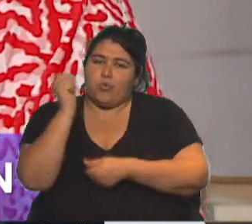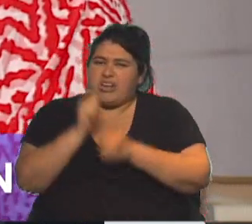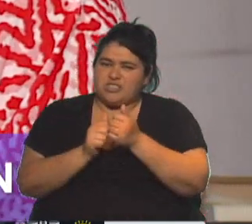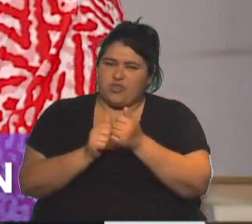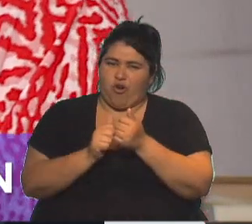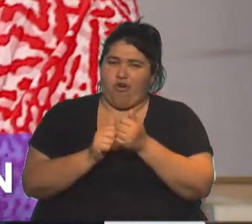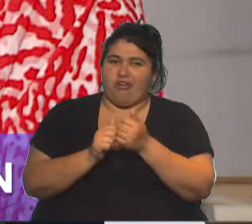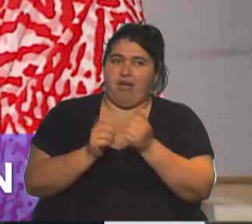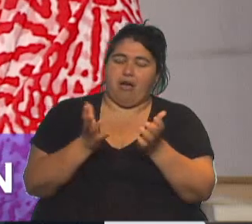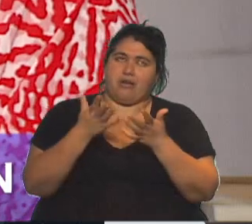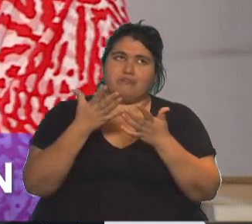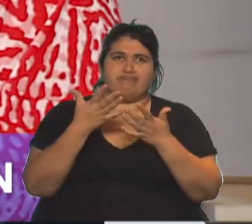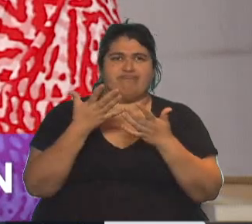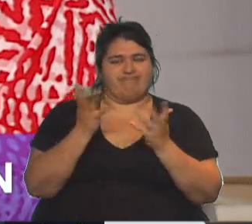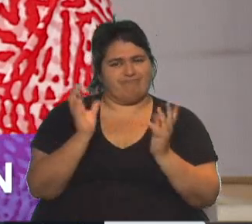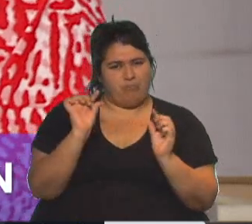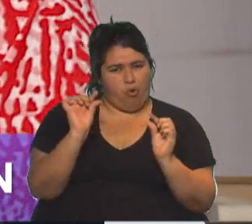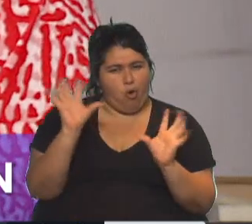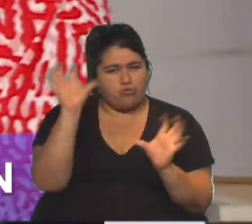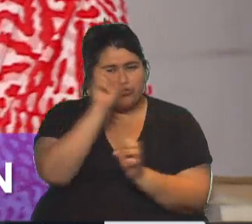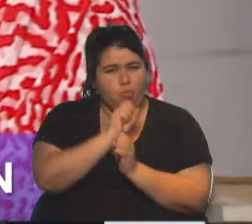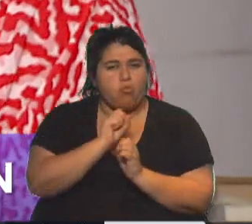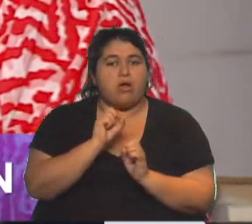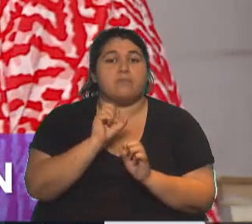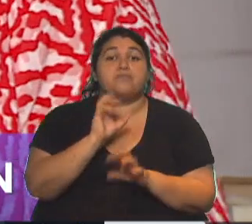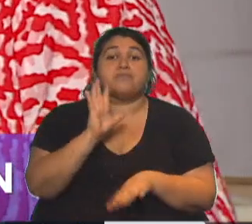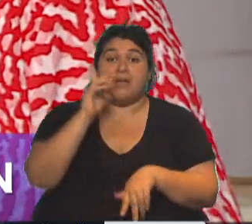muy rosada que las abuelas